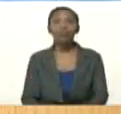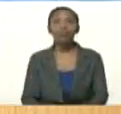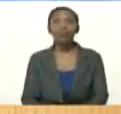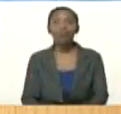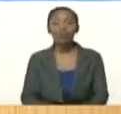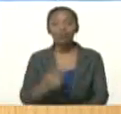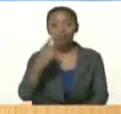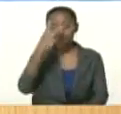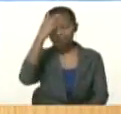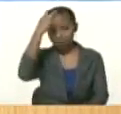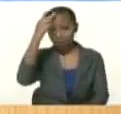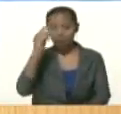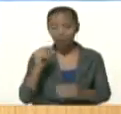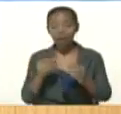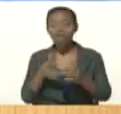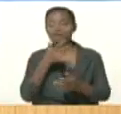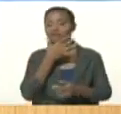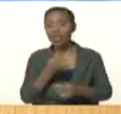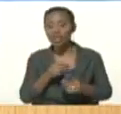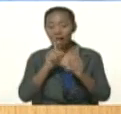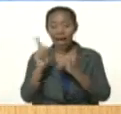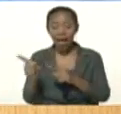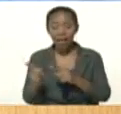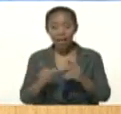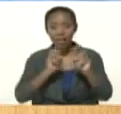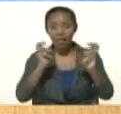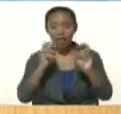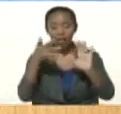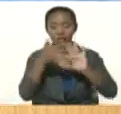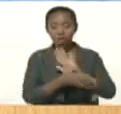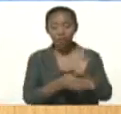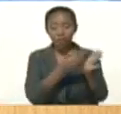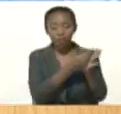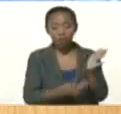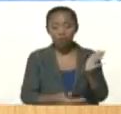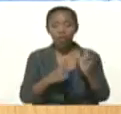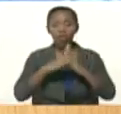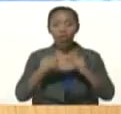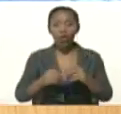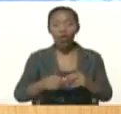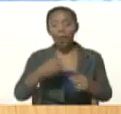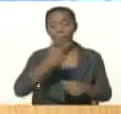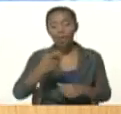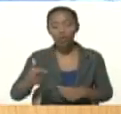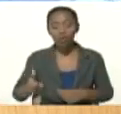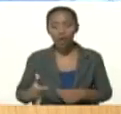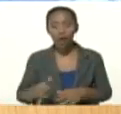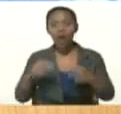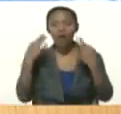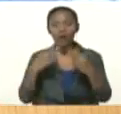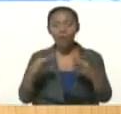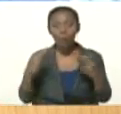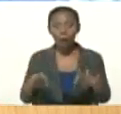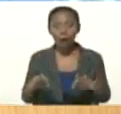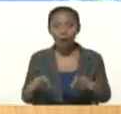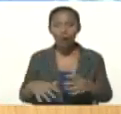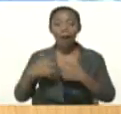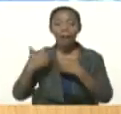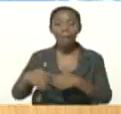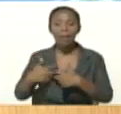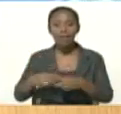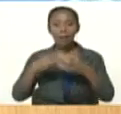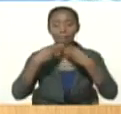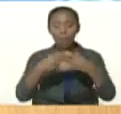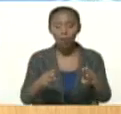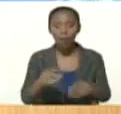sencilla, a partir de este decreto, todas las personas normales, ciudadanos del país, empresas públicas,